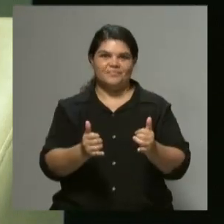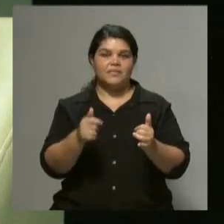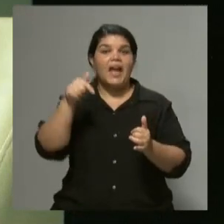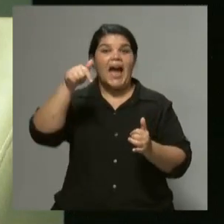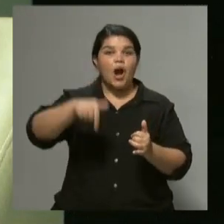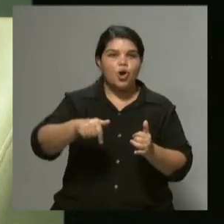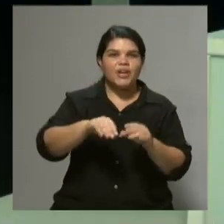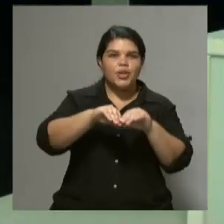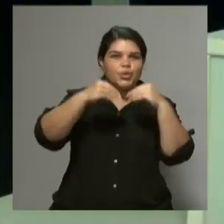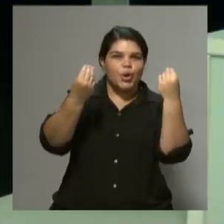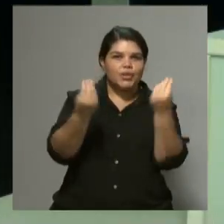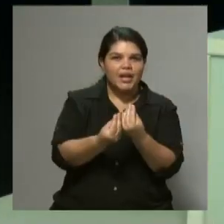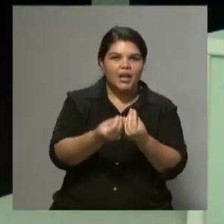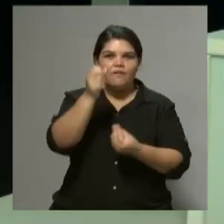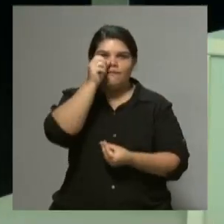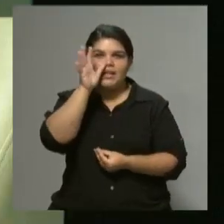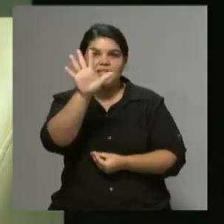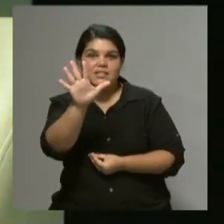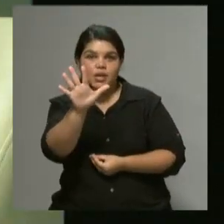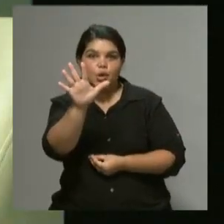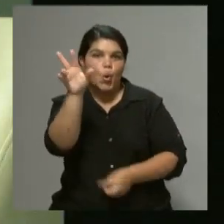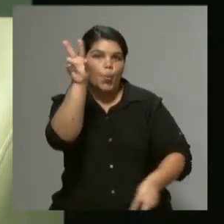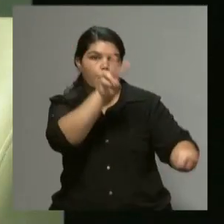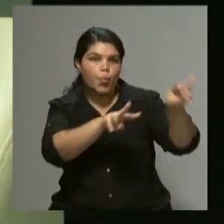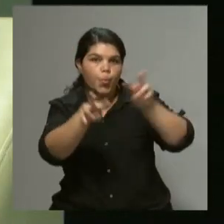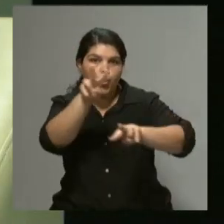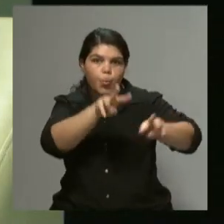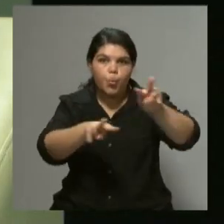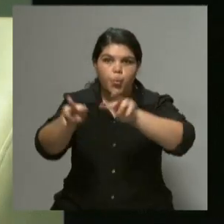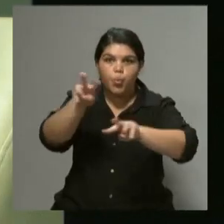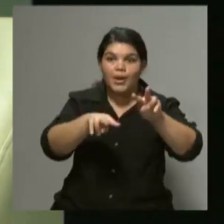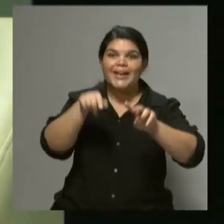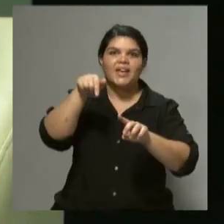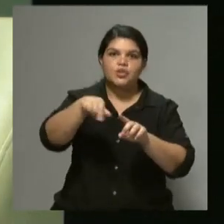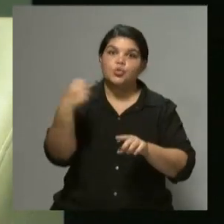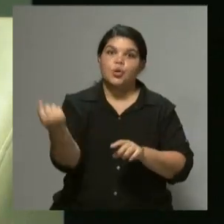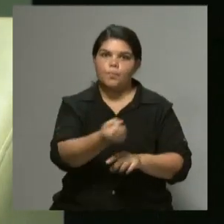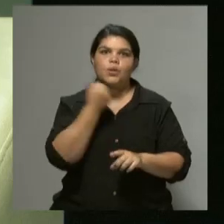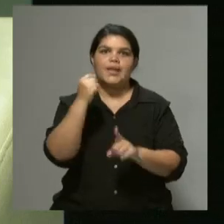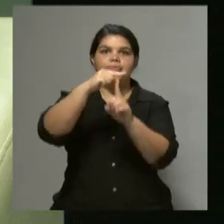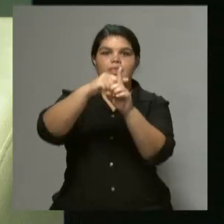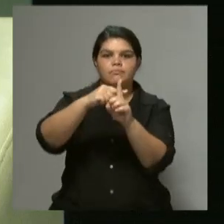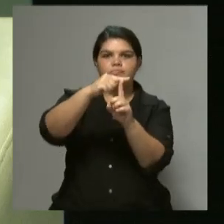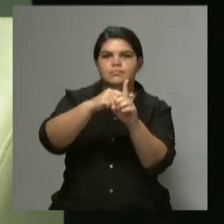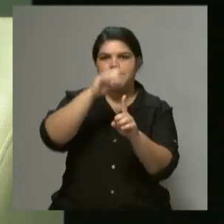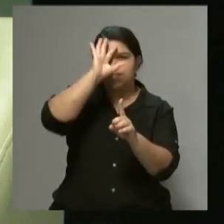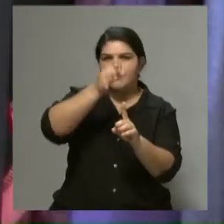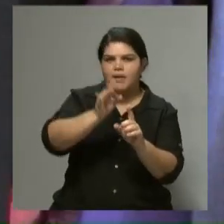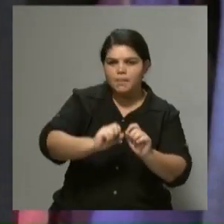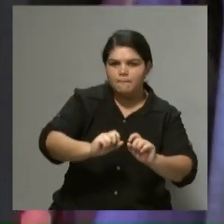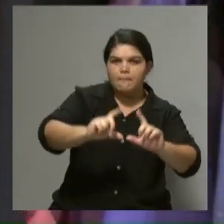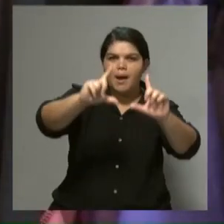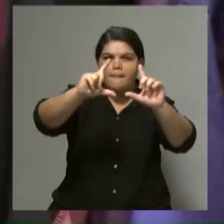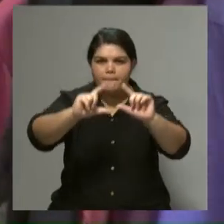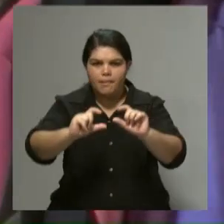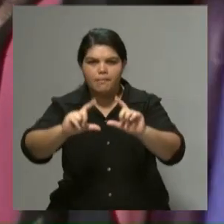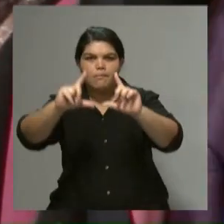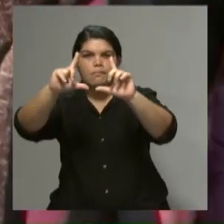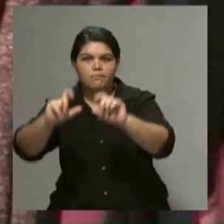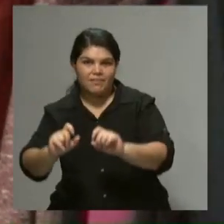25 búsquedas activas nosotros, lo cual eso es un gran termómetro. Y no son búsquedas por